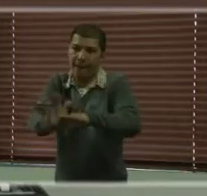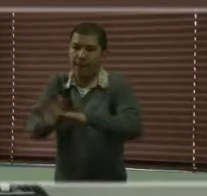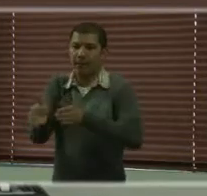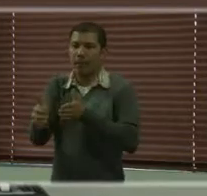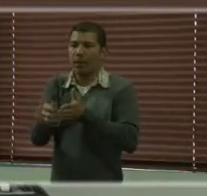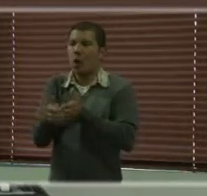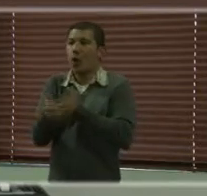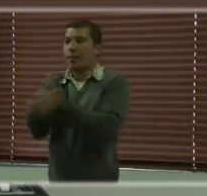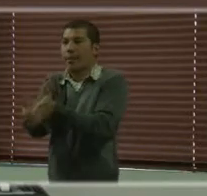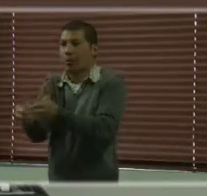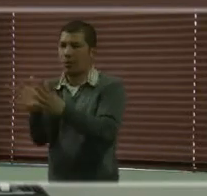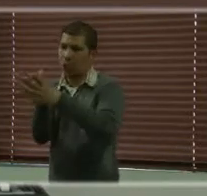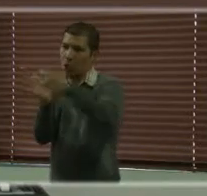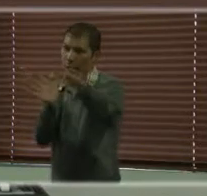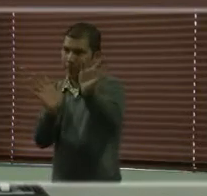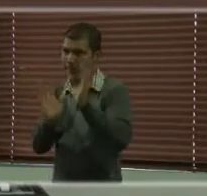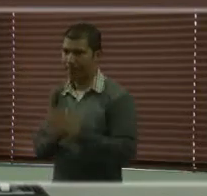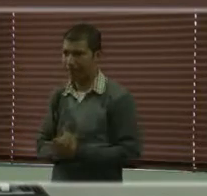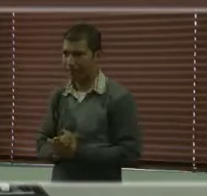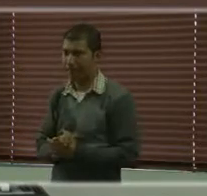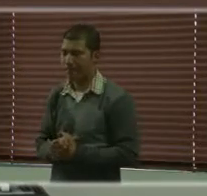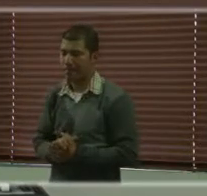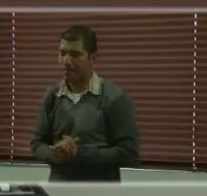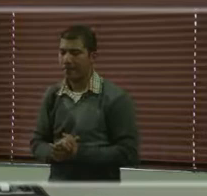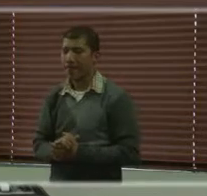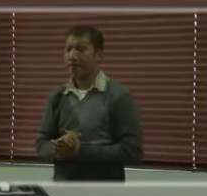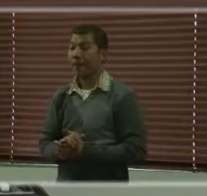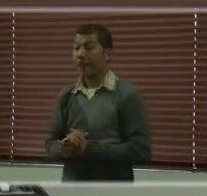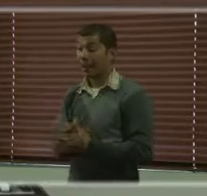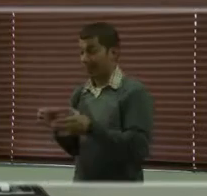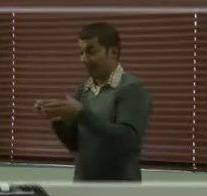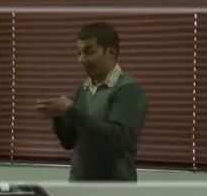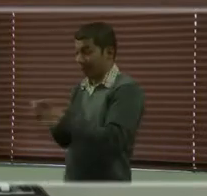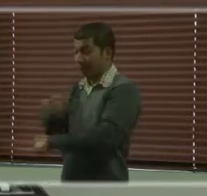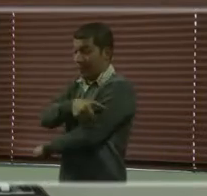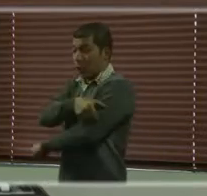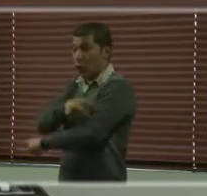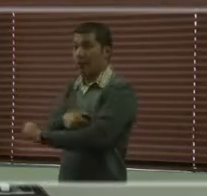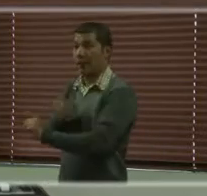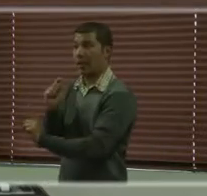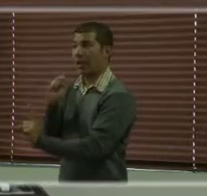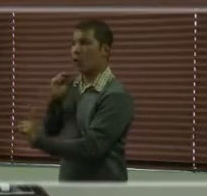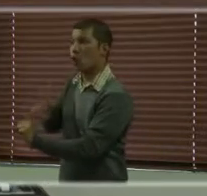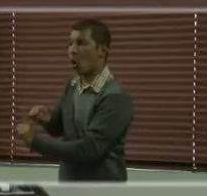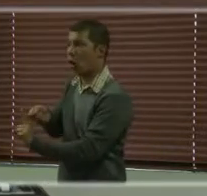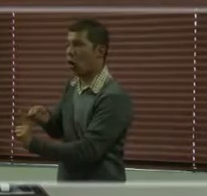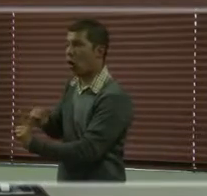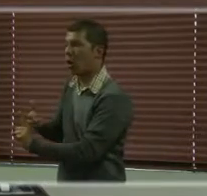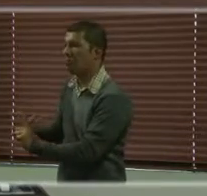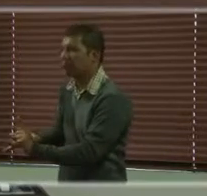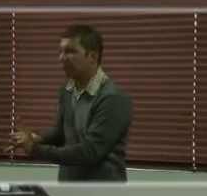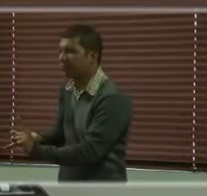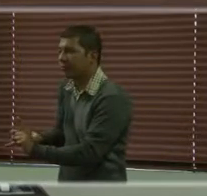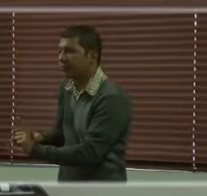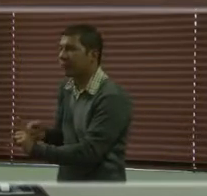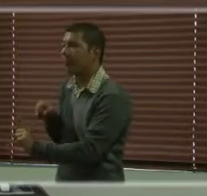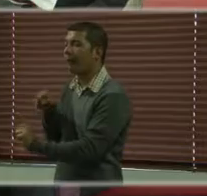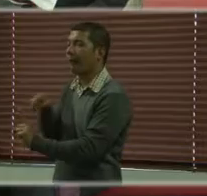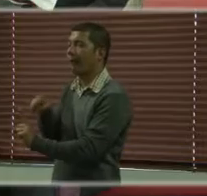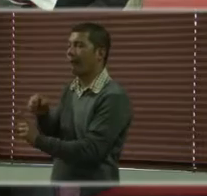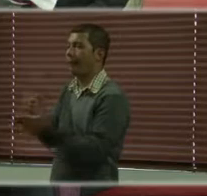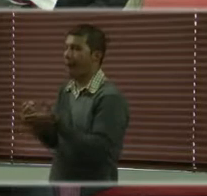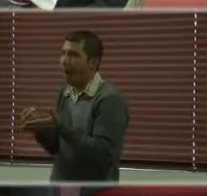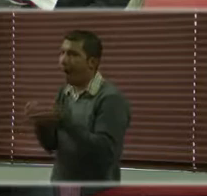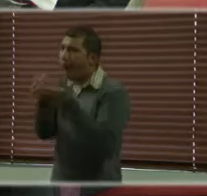que puedan ser deficientes Entonces el rol del comité en este proceso básicamente es